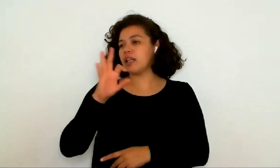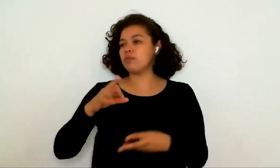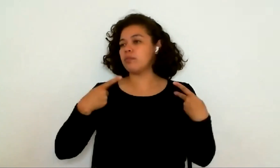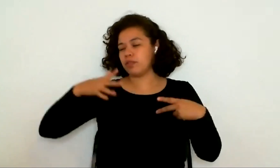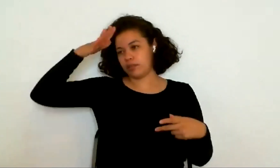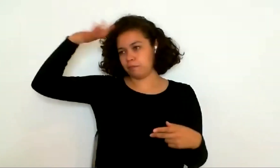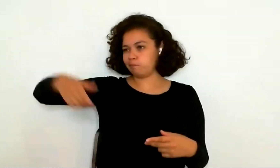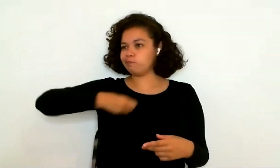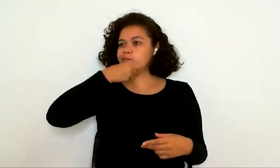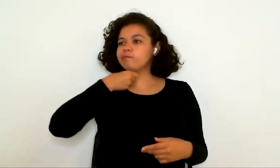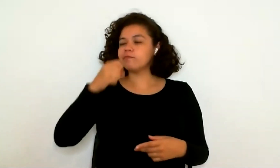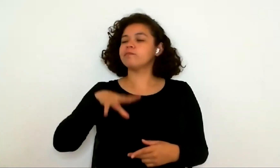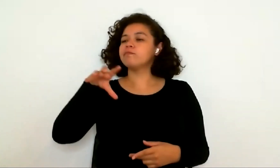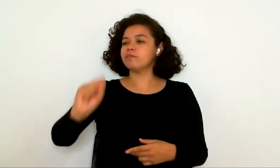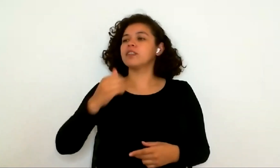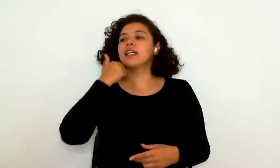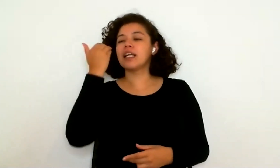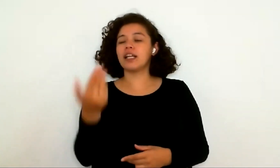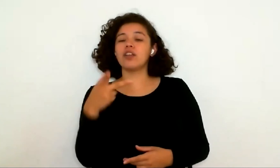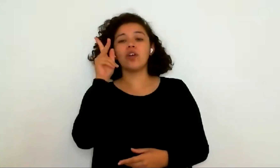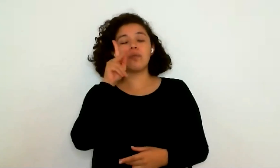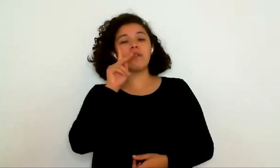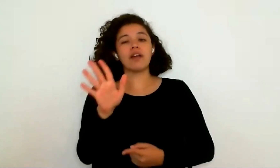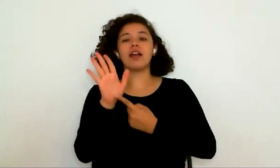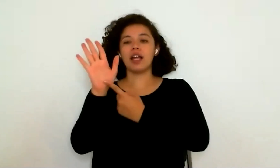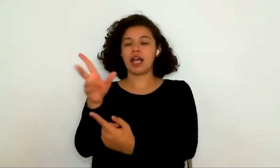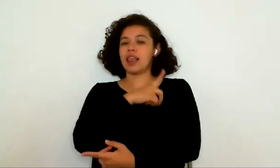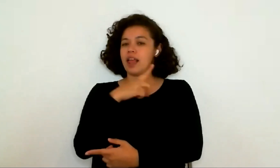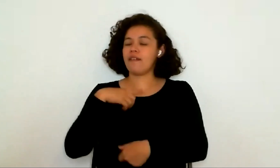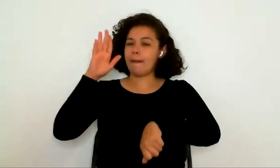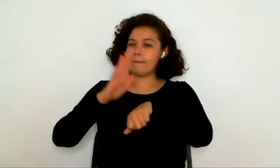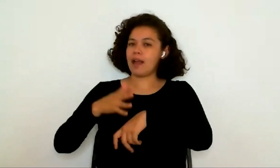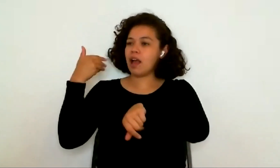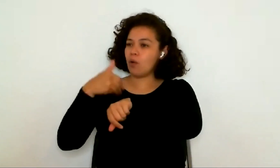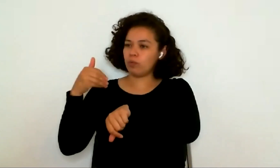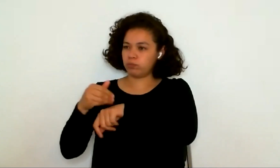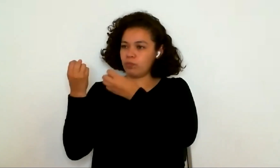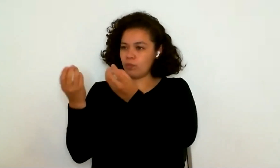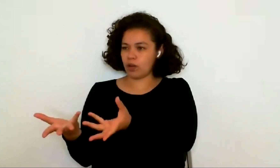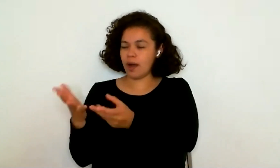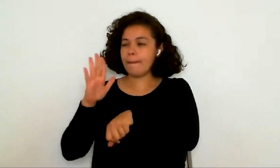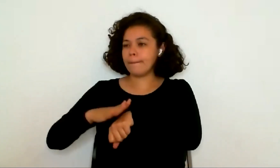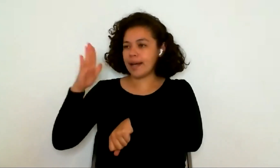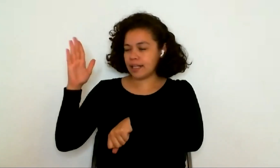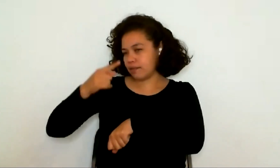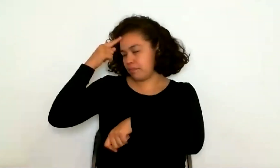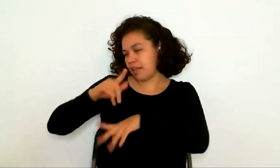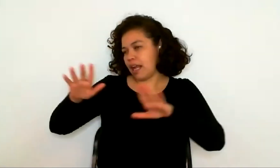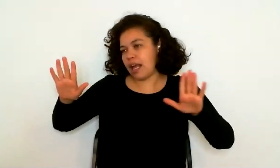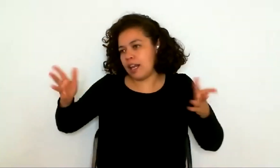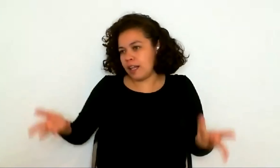creo que tus evidencias o tus resultados tendrían que ser más cuantitativos, ¿no? O sea, de hablar